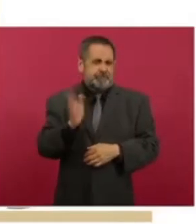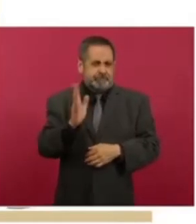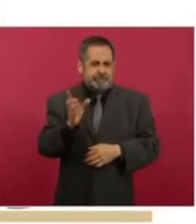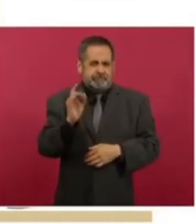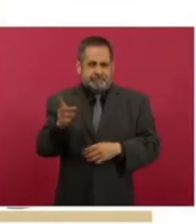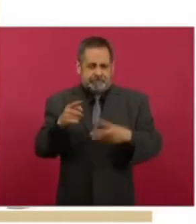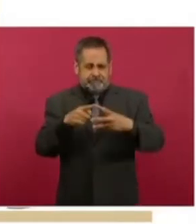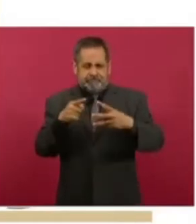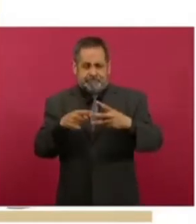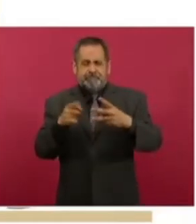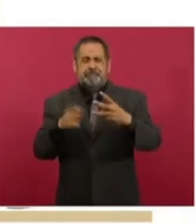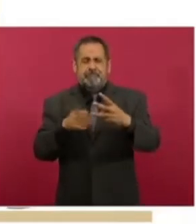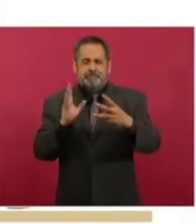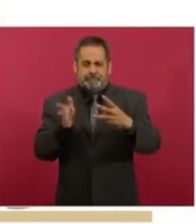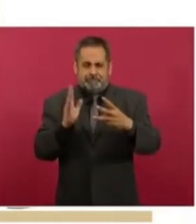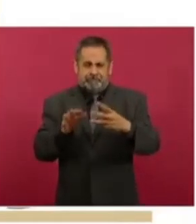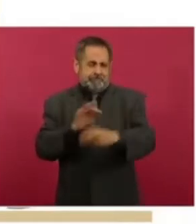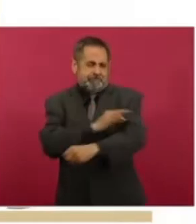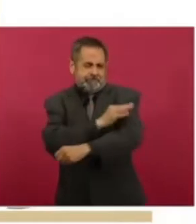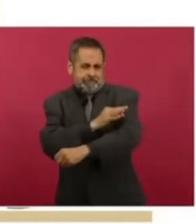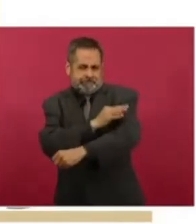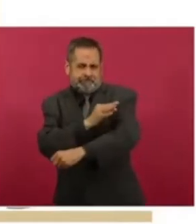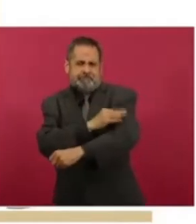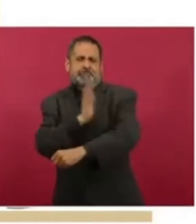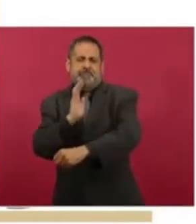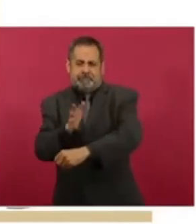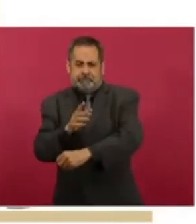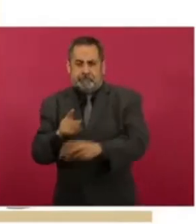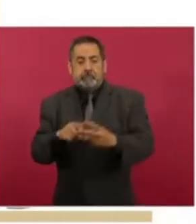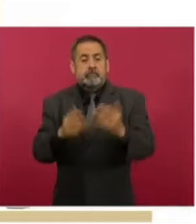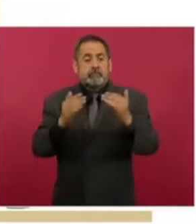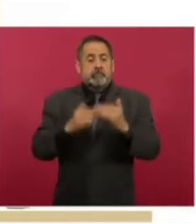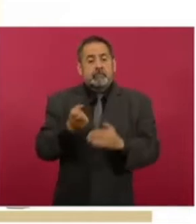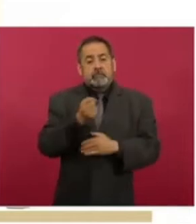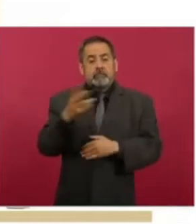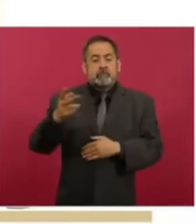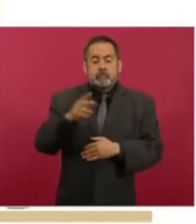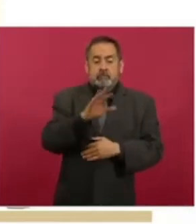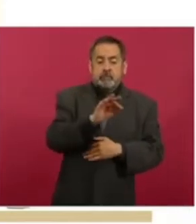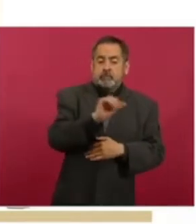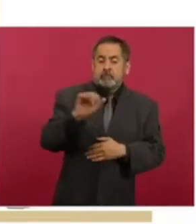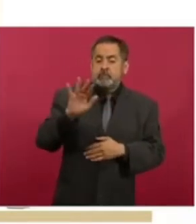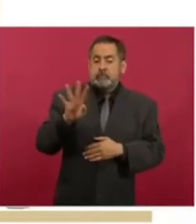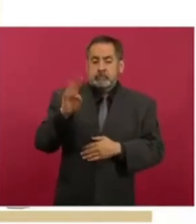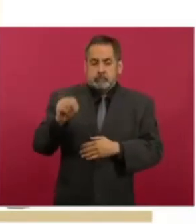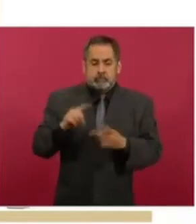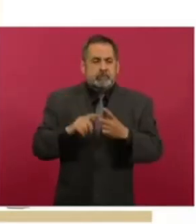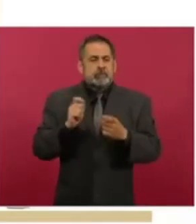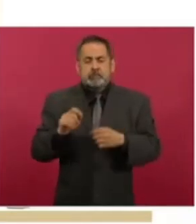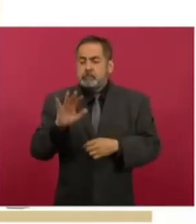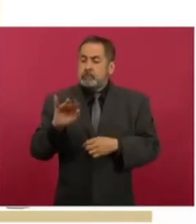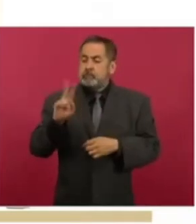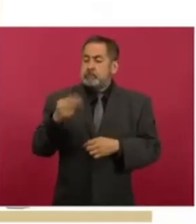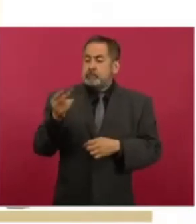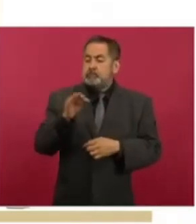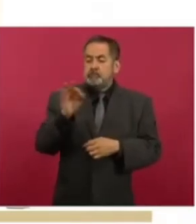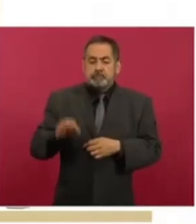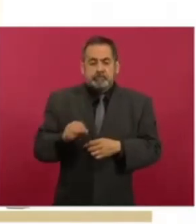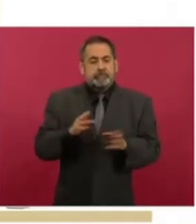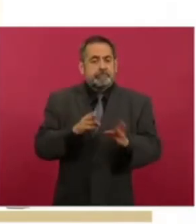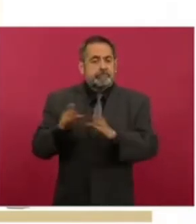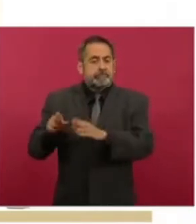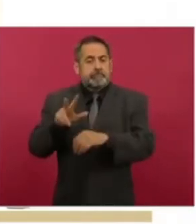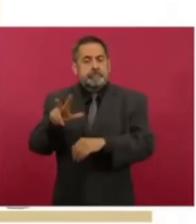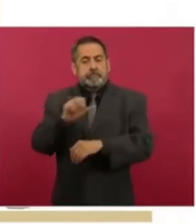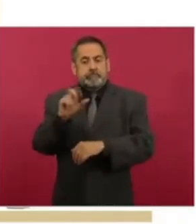aplicados los refuerzos. En personas de 40 a 59, un poco más de la mitad, 52%, y en personas de 18 a